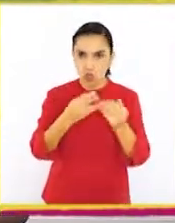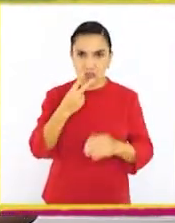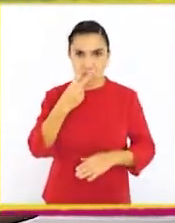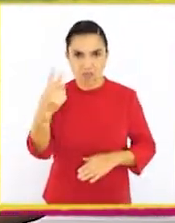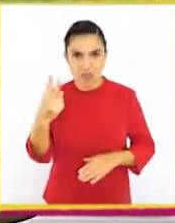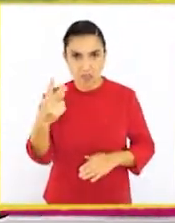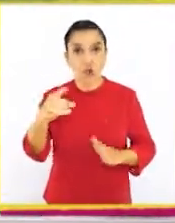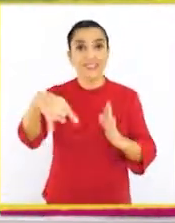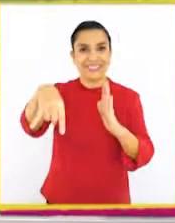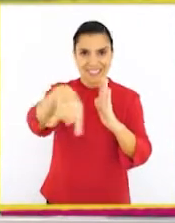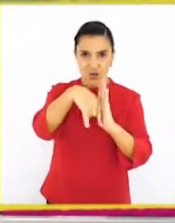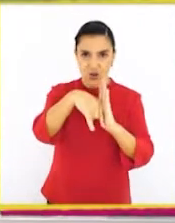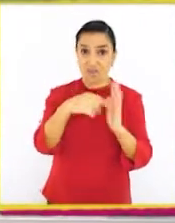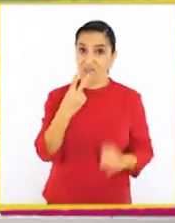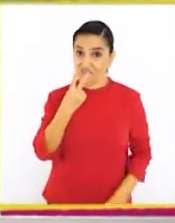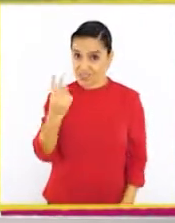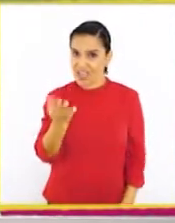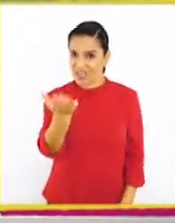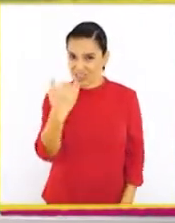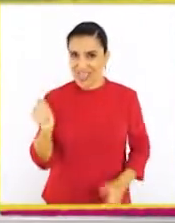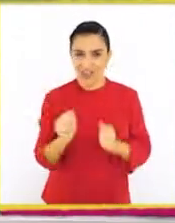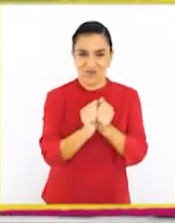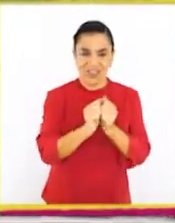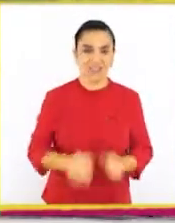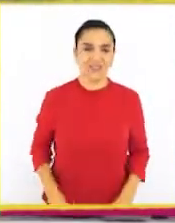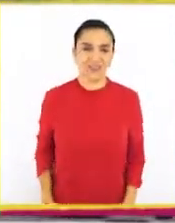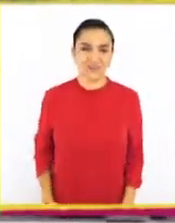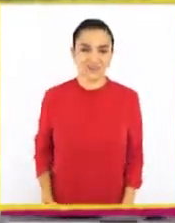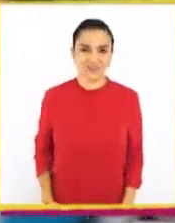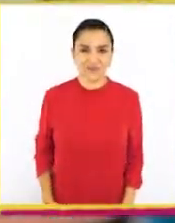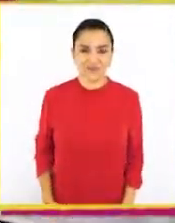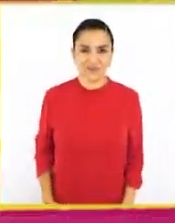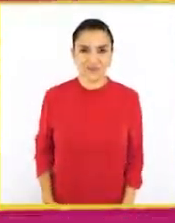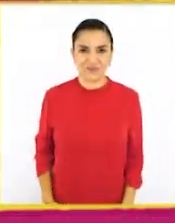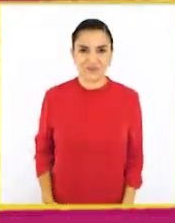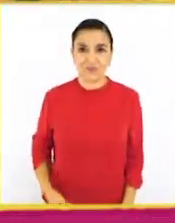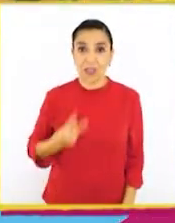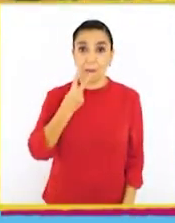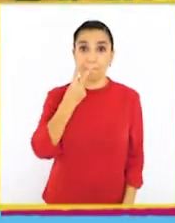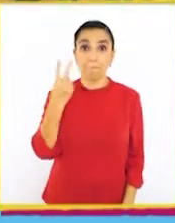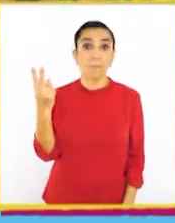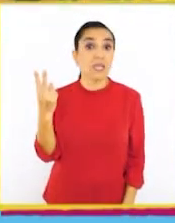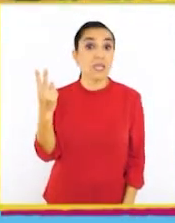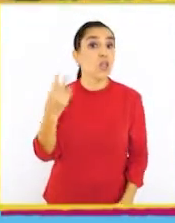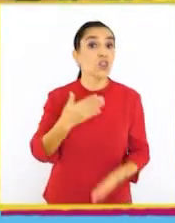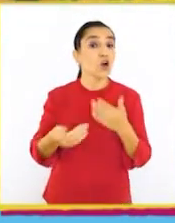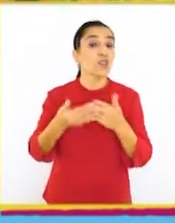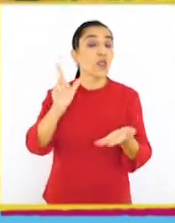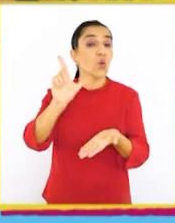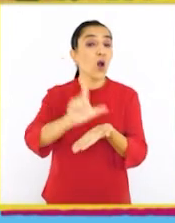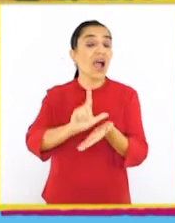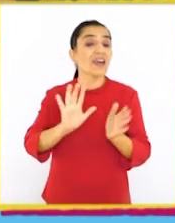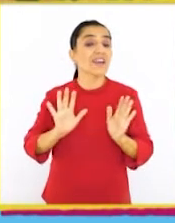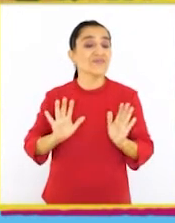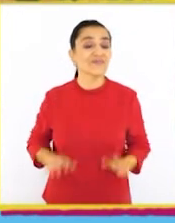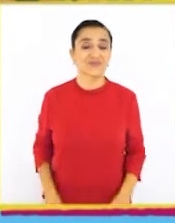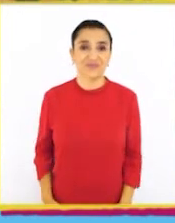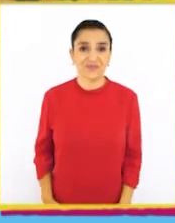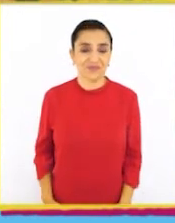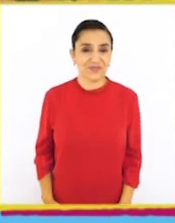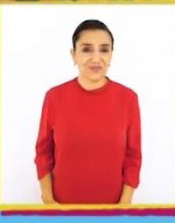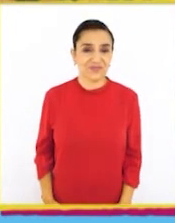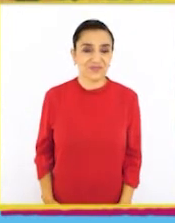Chiloé. ¿Los quieren ver? ¡Vengan, acompáñenme! ¡Miren dónde estoy!